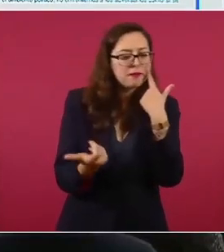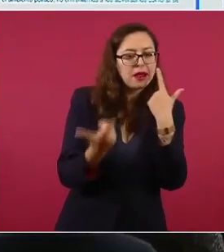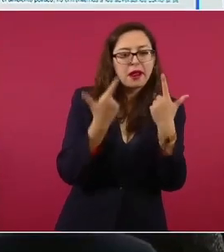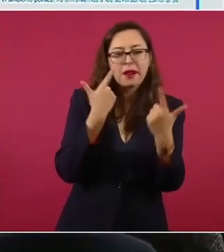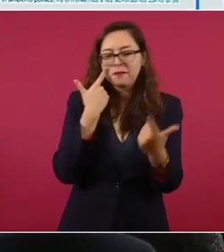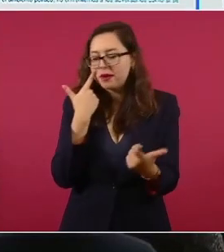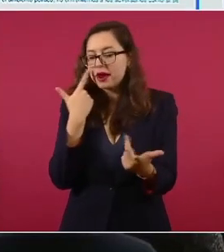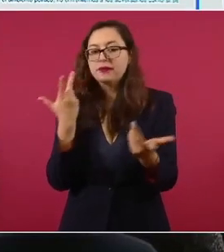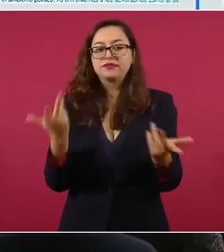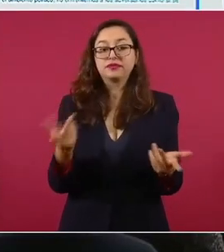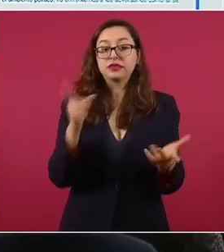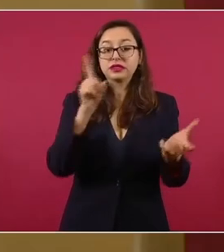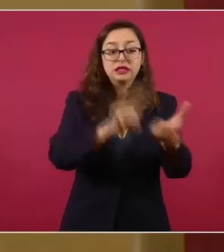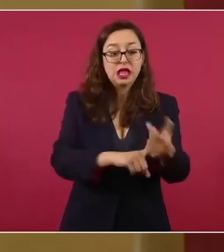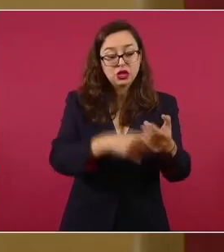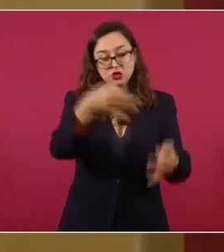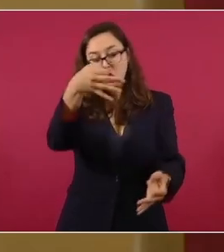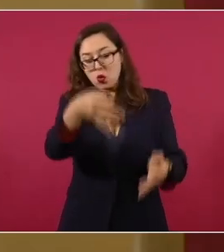Los jueces